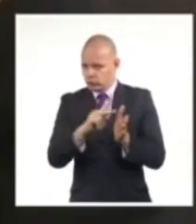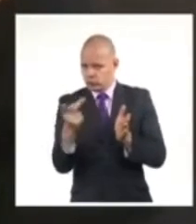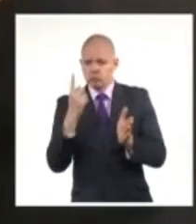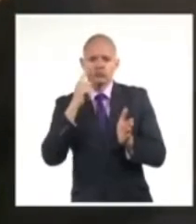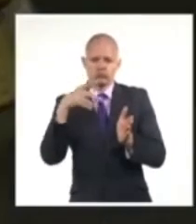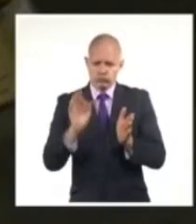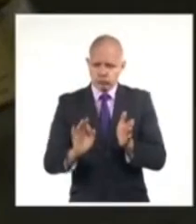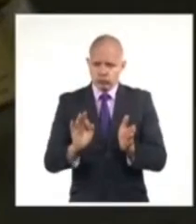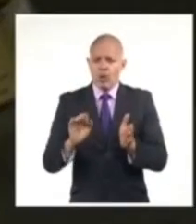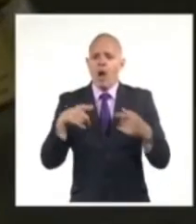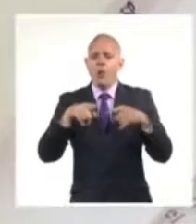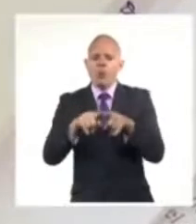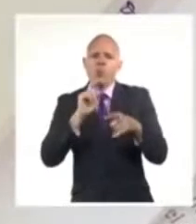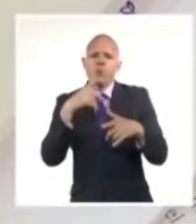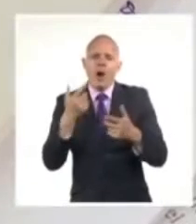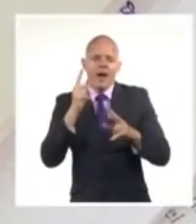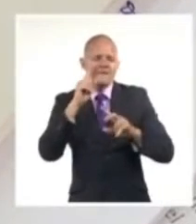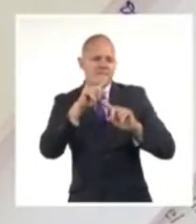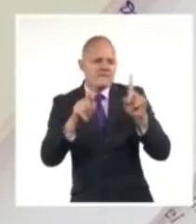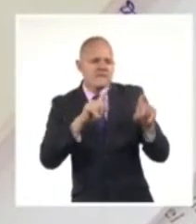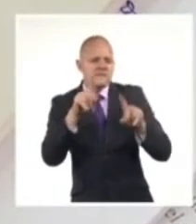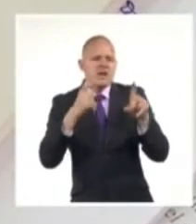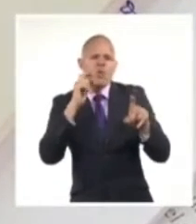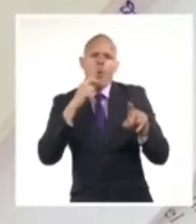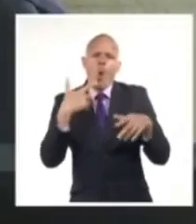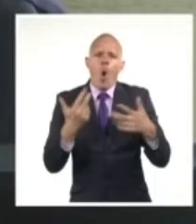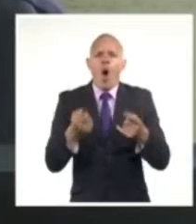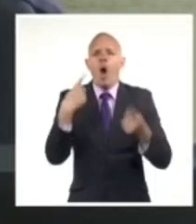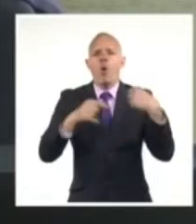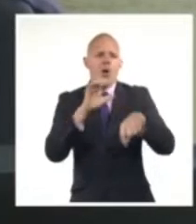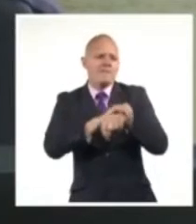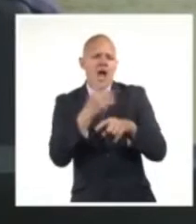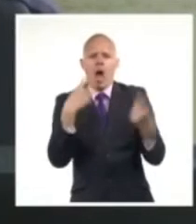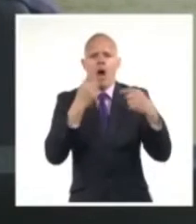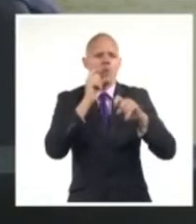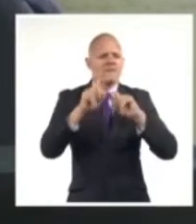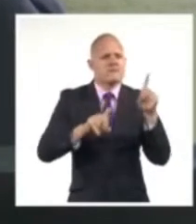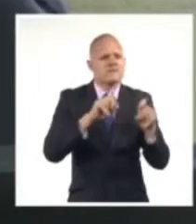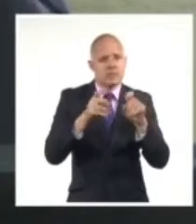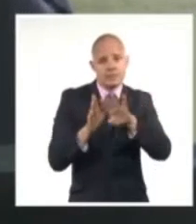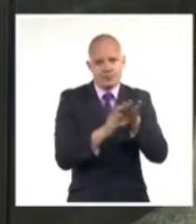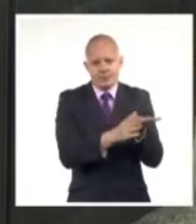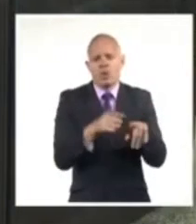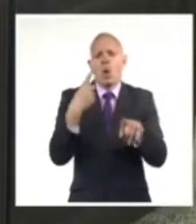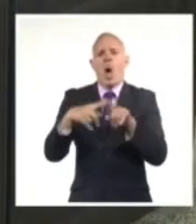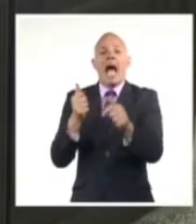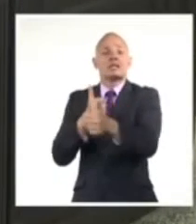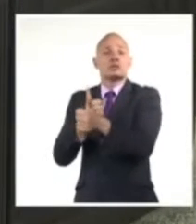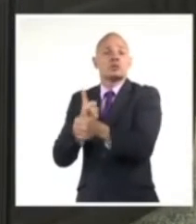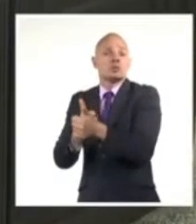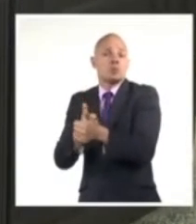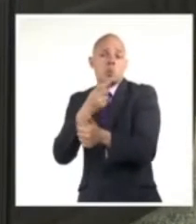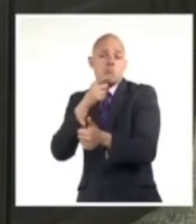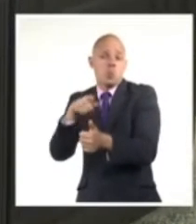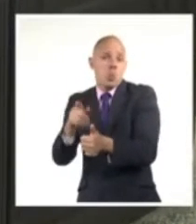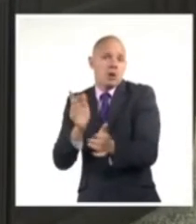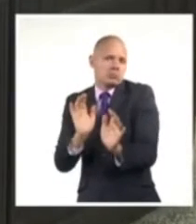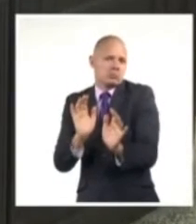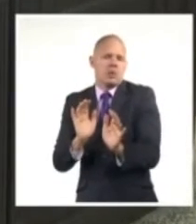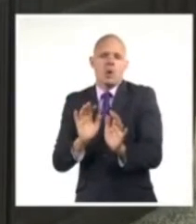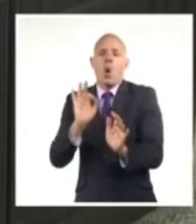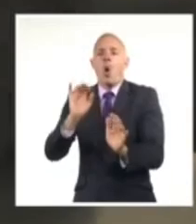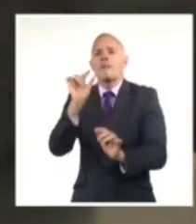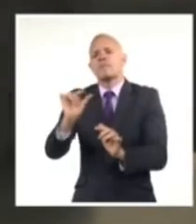esa efectividad de la investigación penal. Estamos hablando de consultores jurídicos, estamos hablando de abogados, estamos hablando de